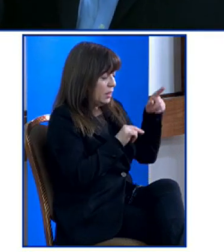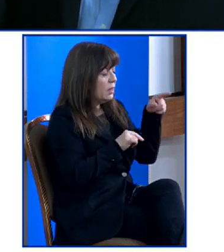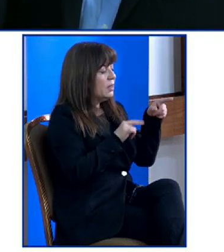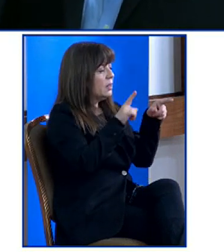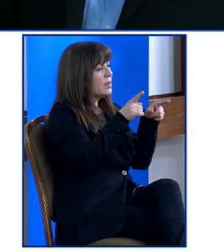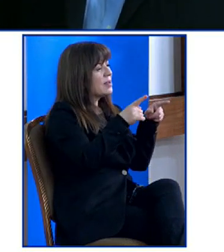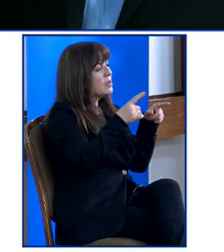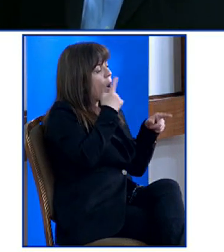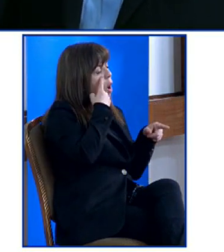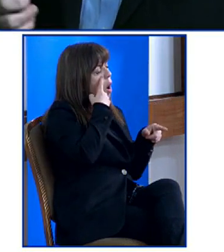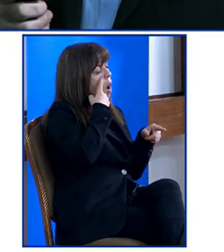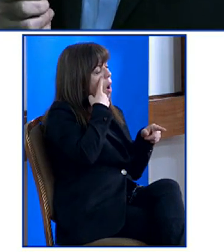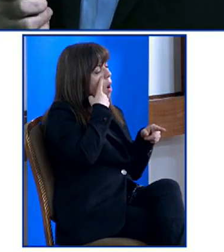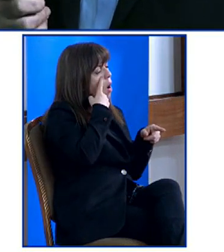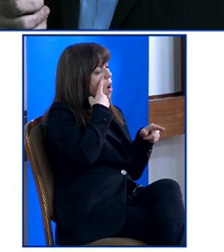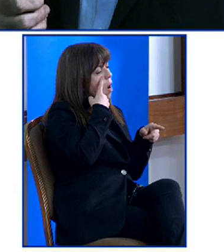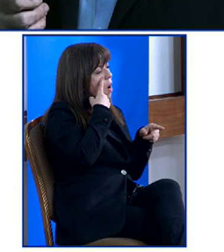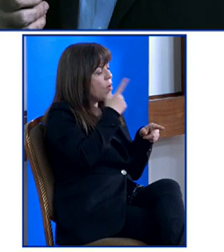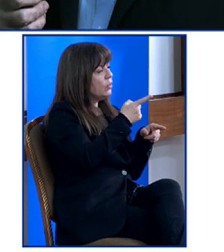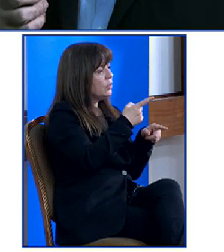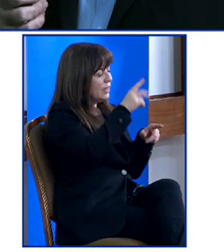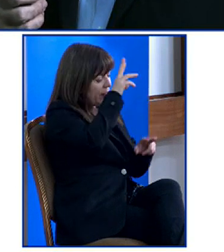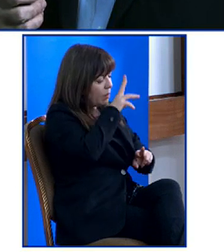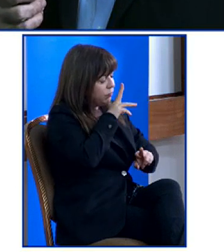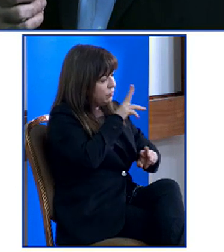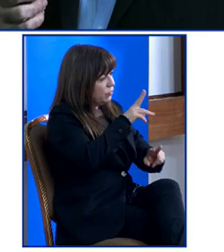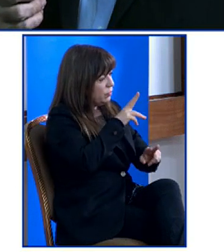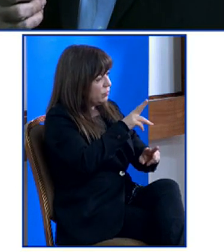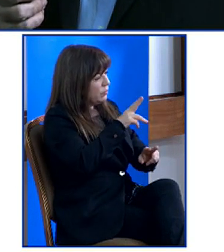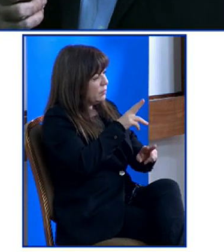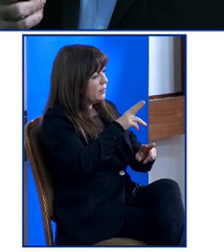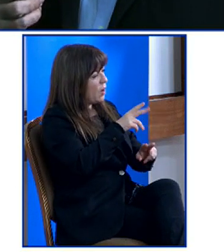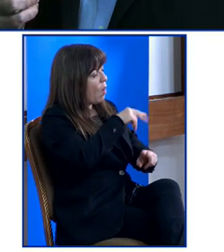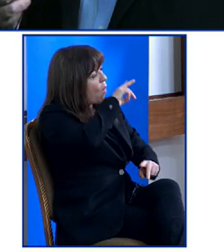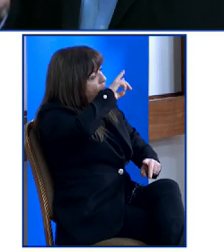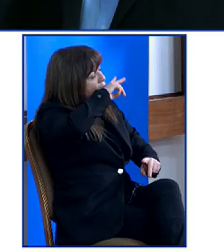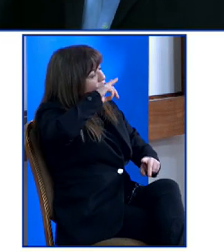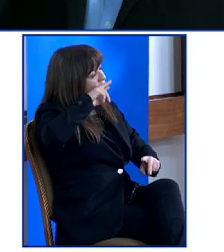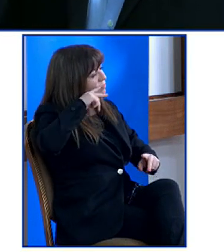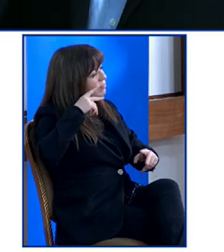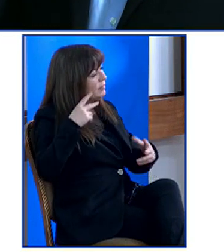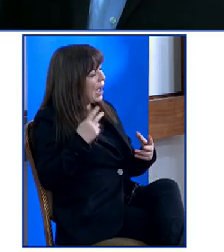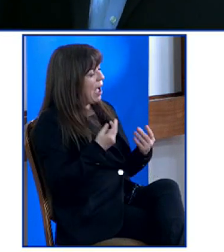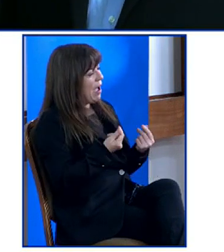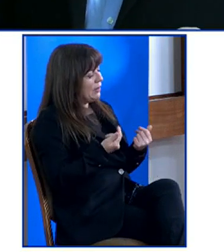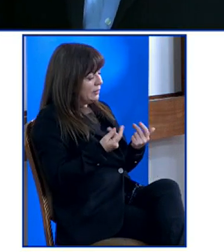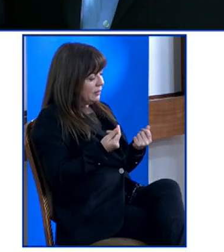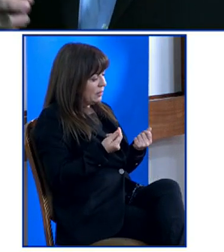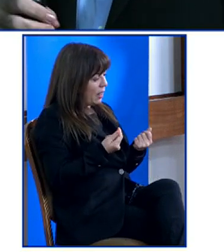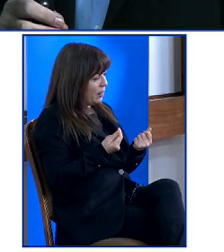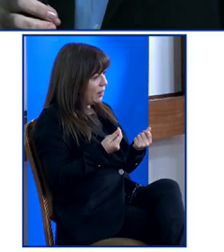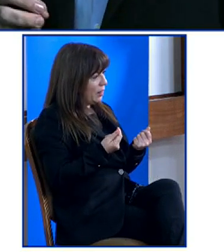fue reconocida dentro de las guías de la calidad de aire como la